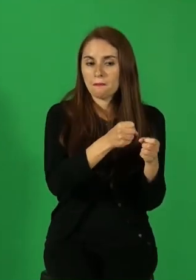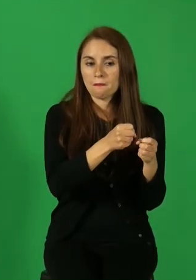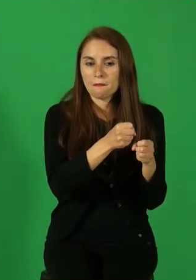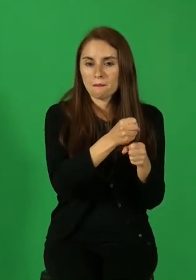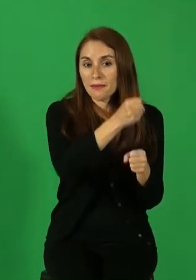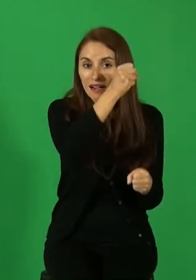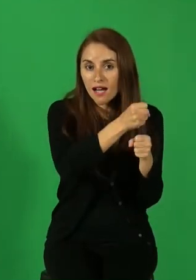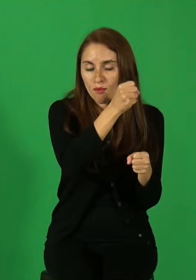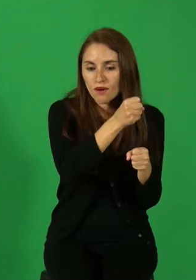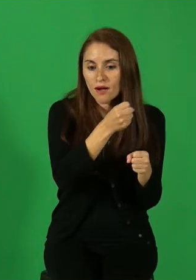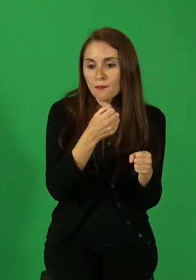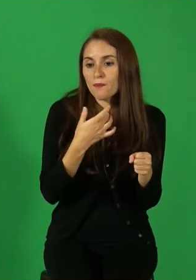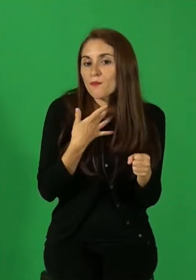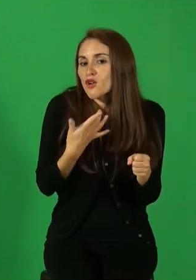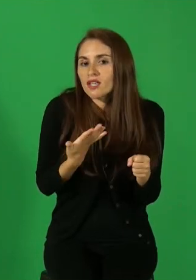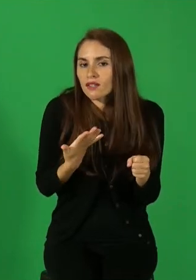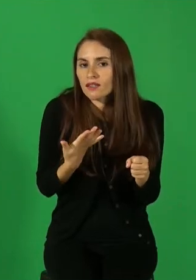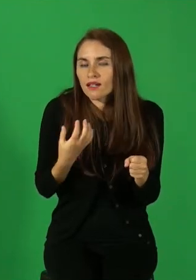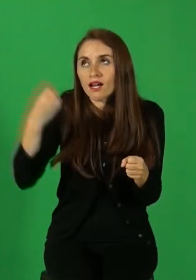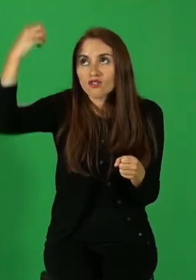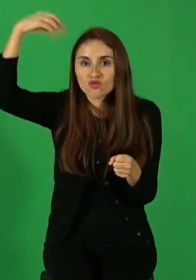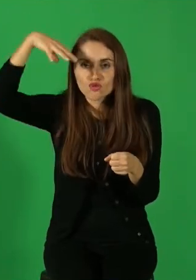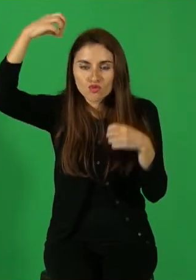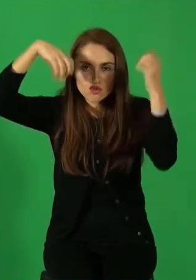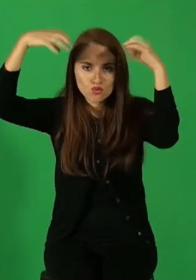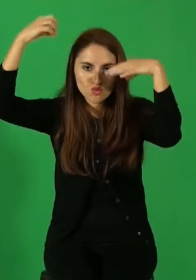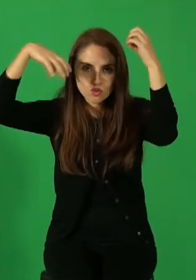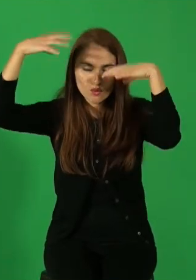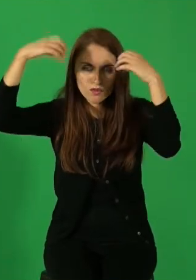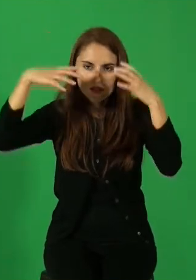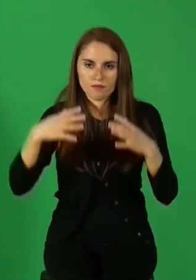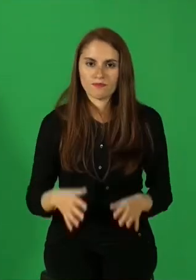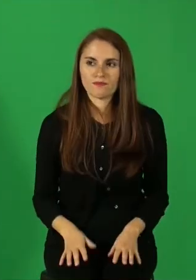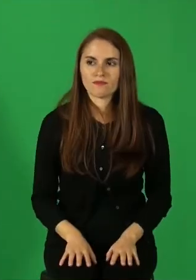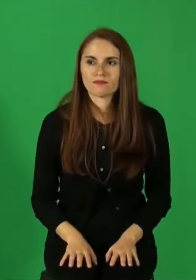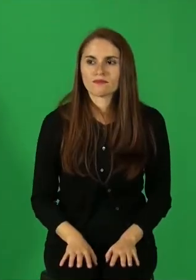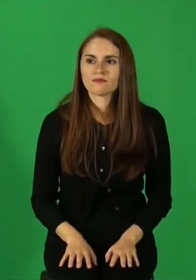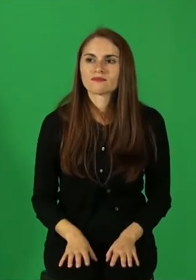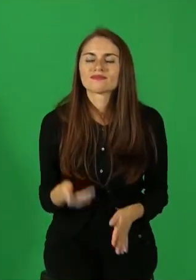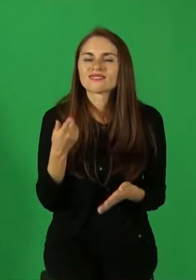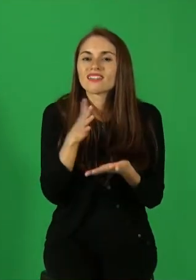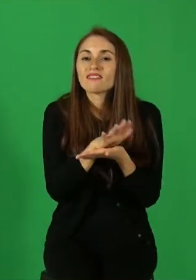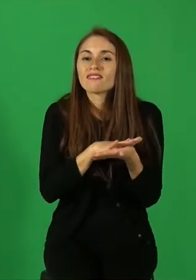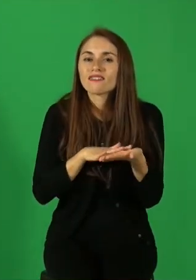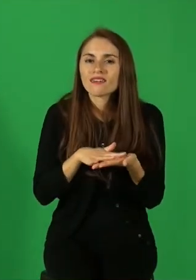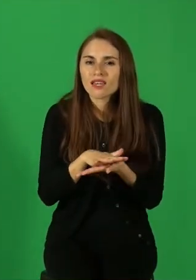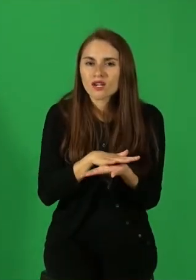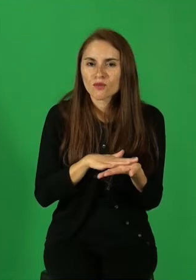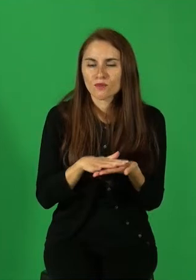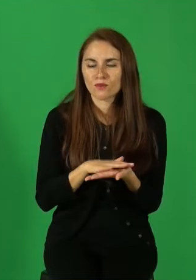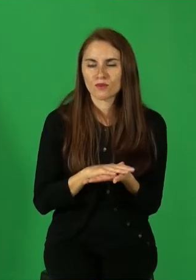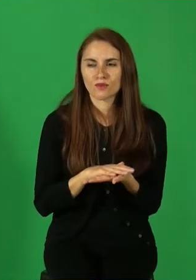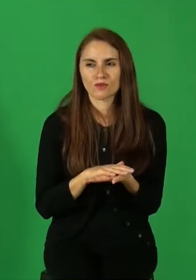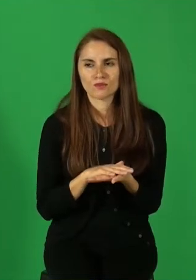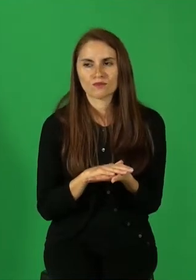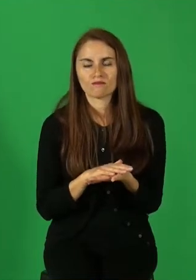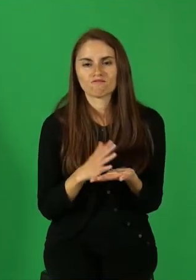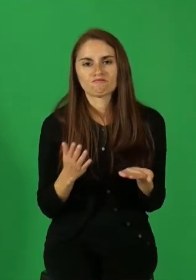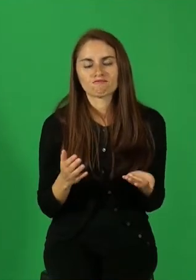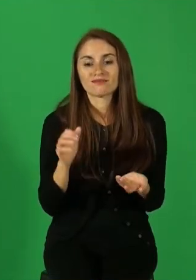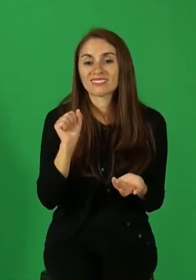porque está lloviendo. De ejemplificación. Por ejemplo,